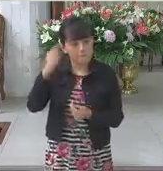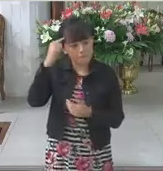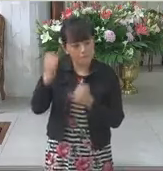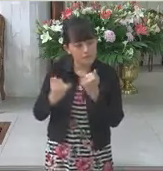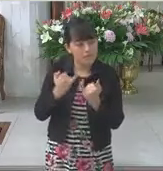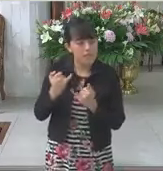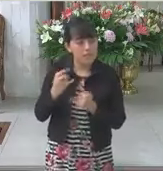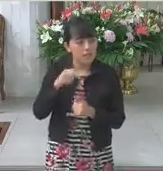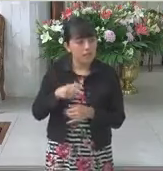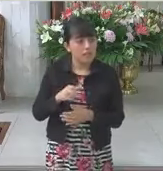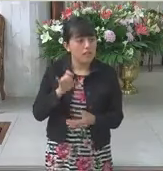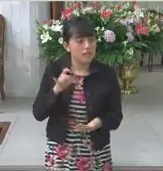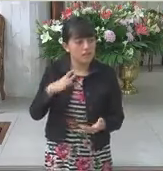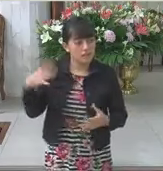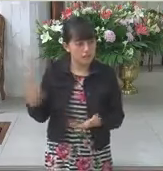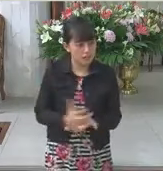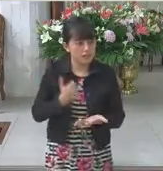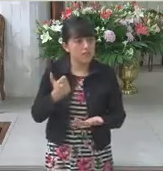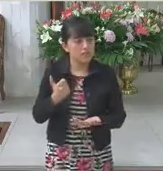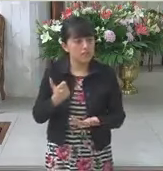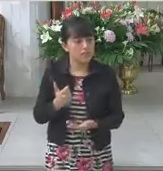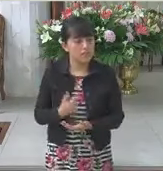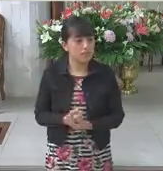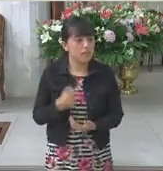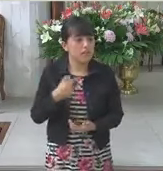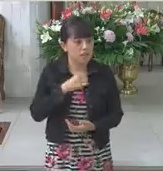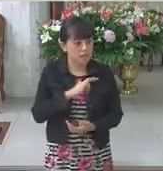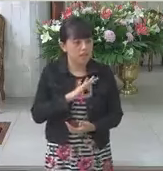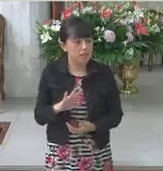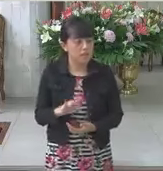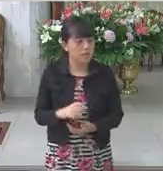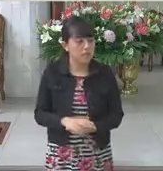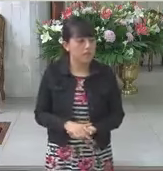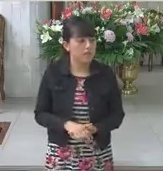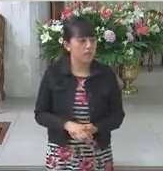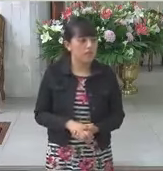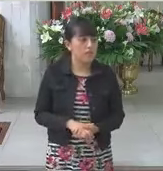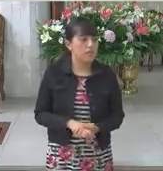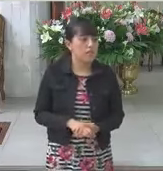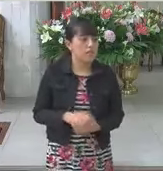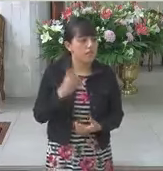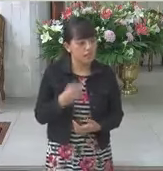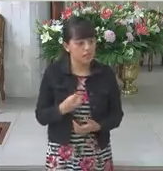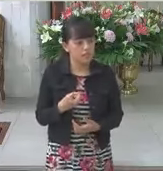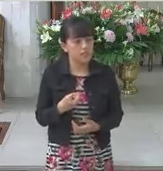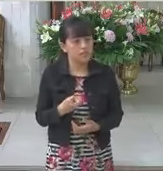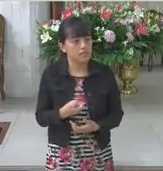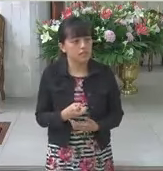la superioridad de su enemigo él Entonces se